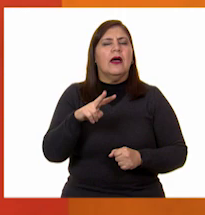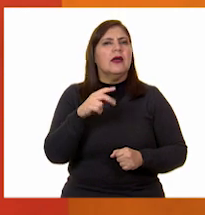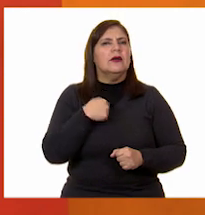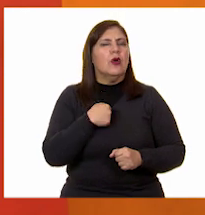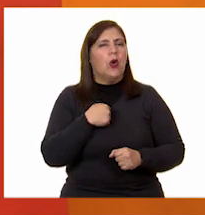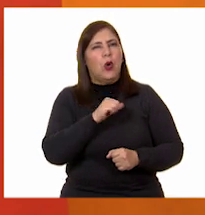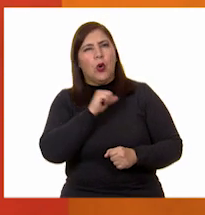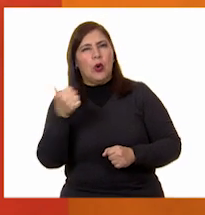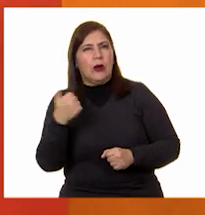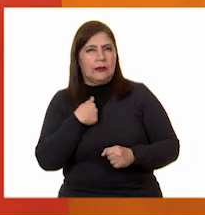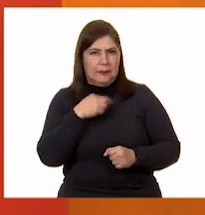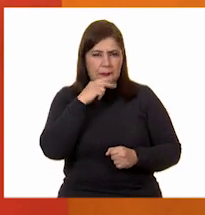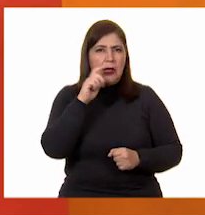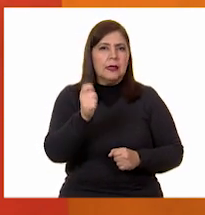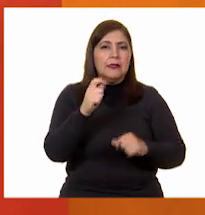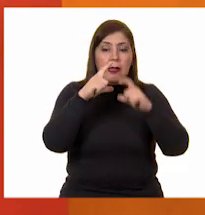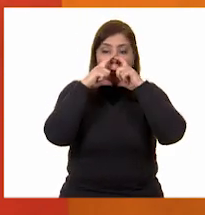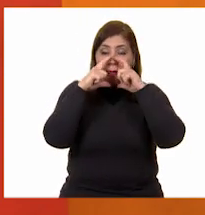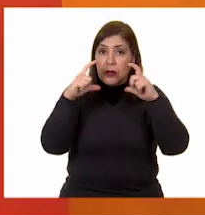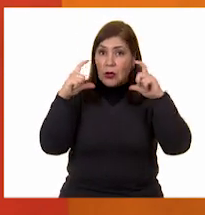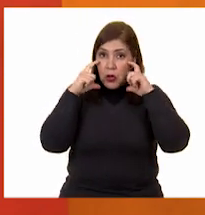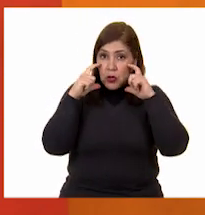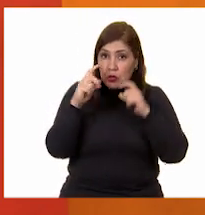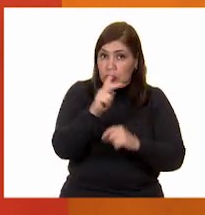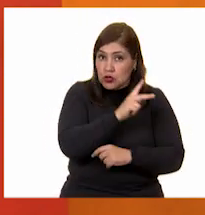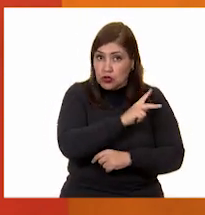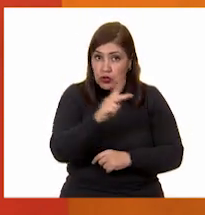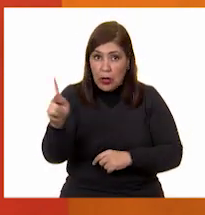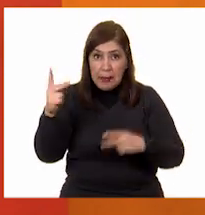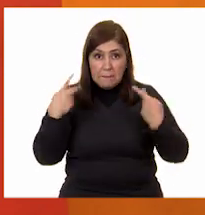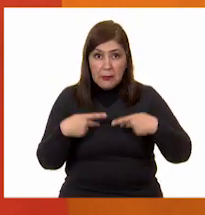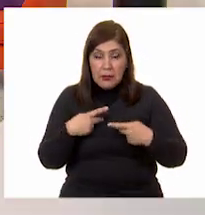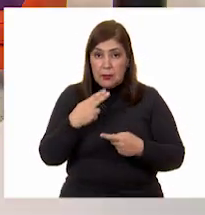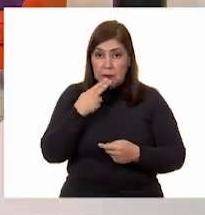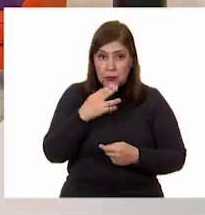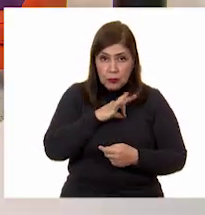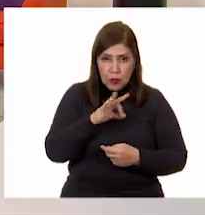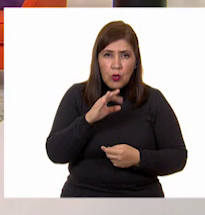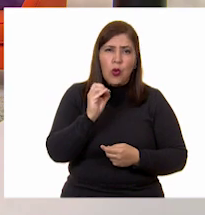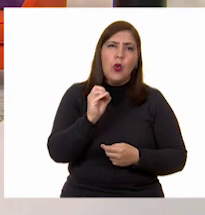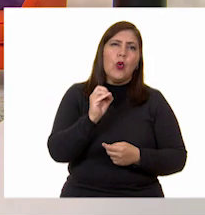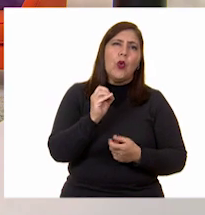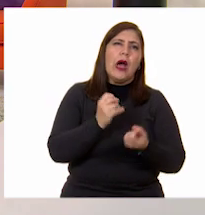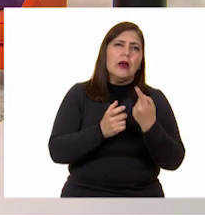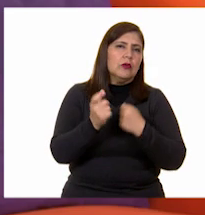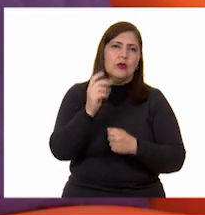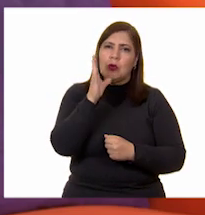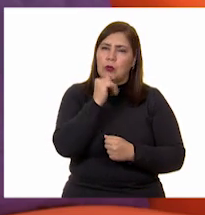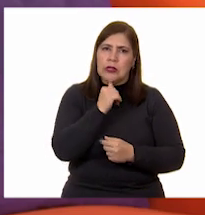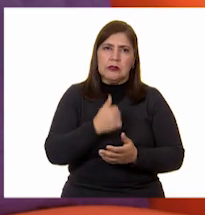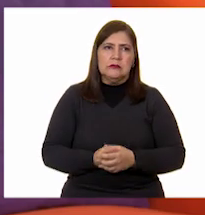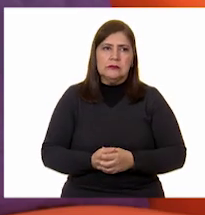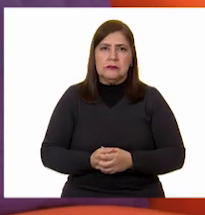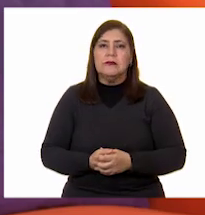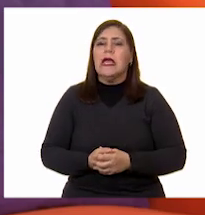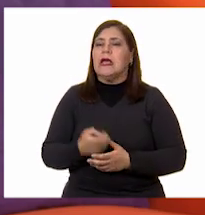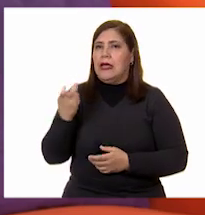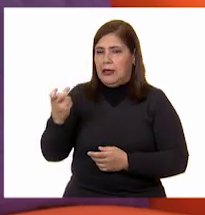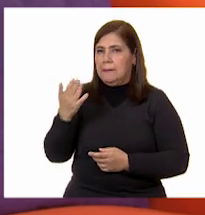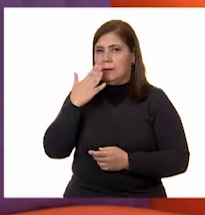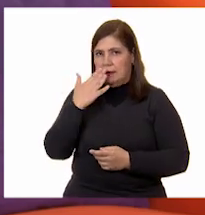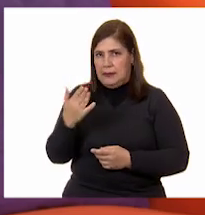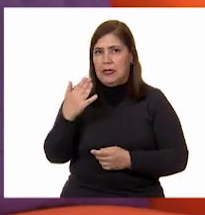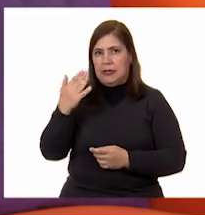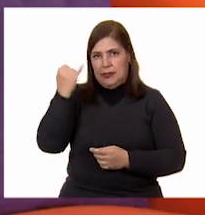del cubrebocas. ¿Lo pueden usar todas las personas o hay algunas restricciones? Qué bueno que tocaste ese